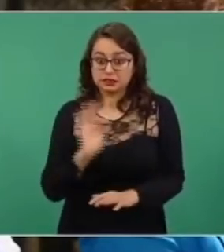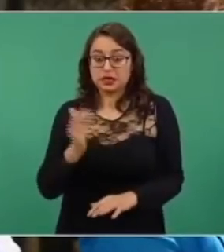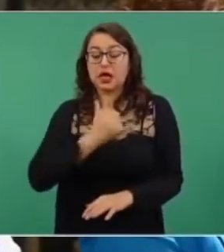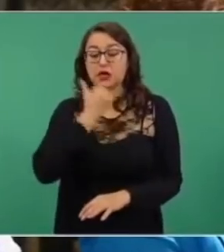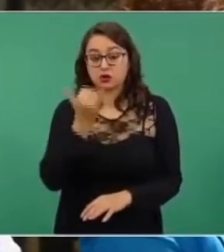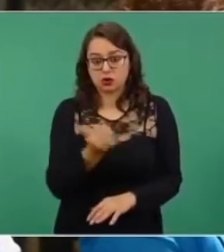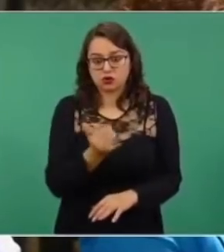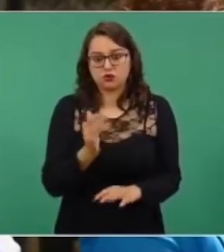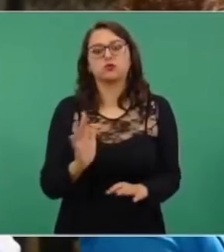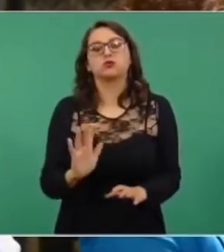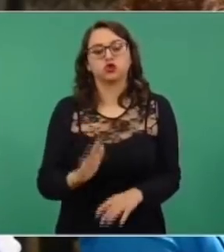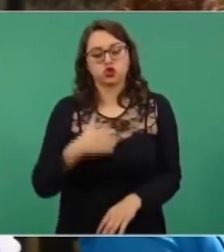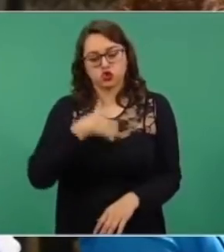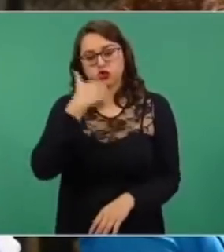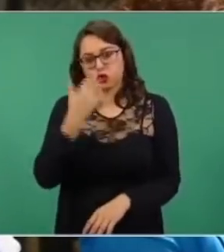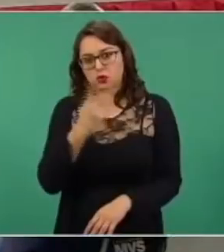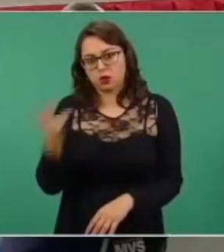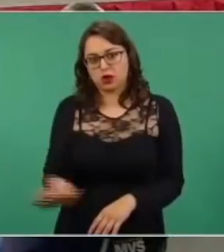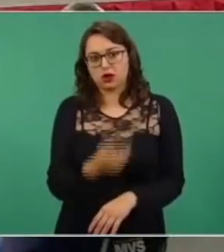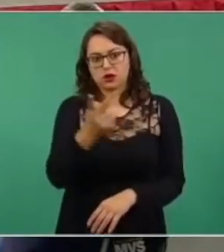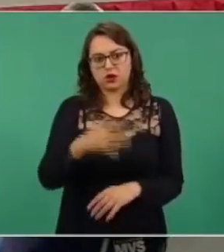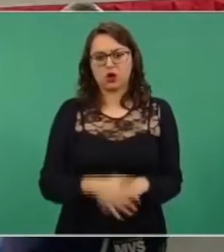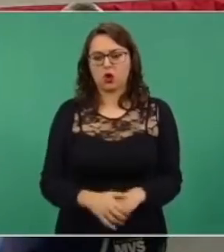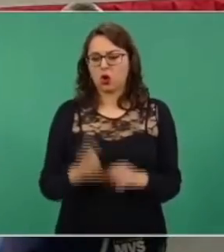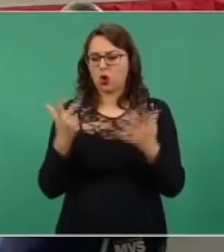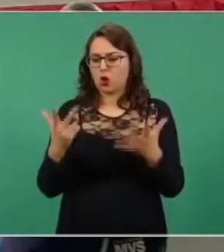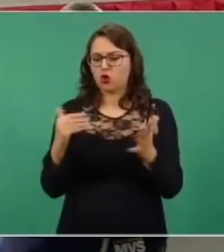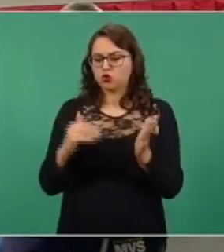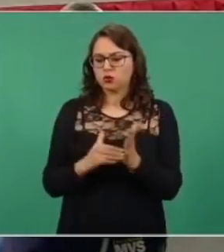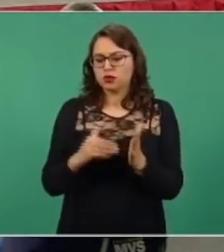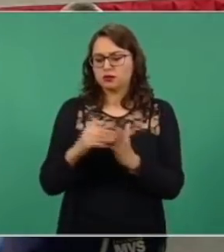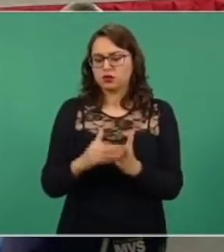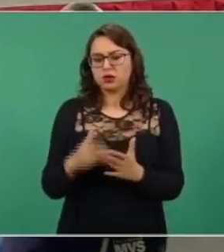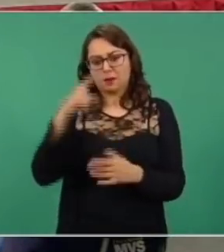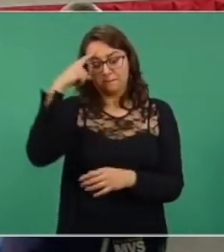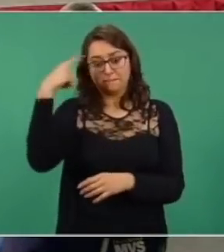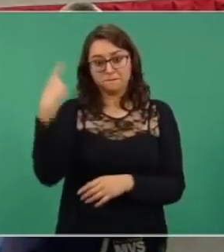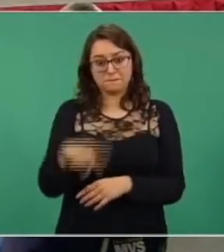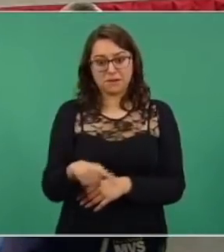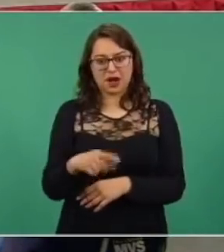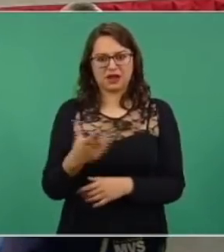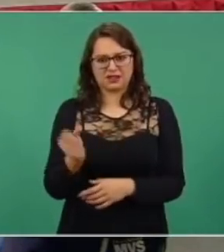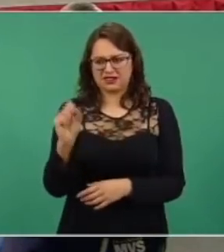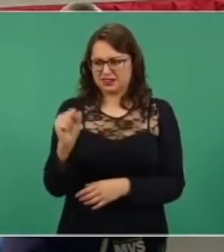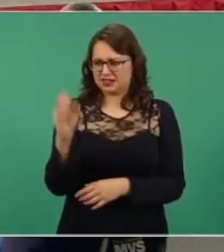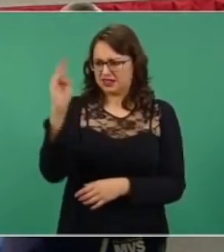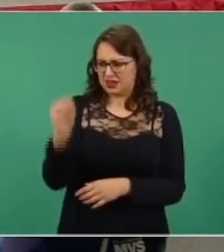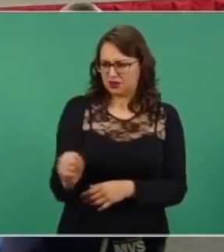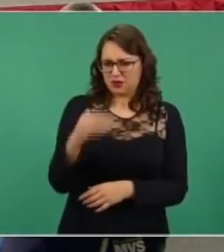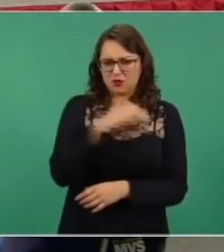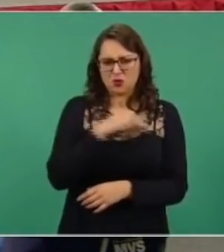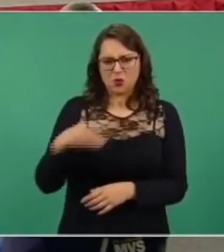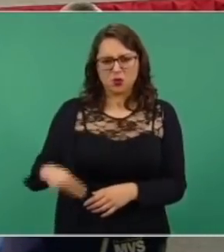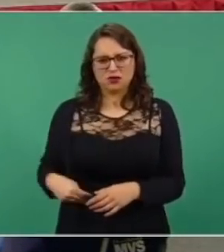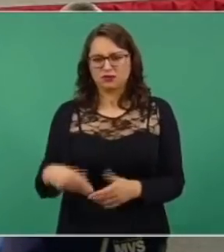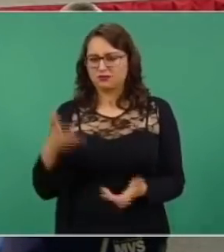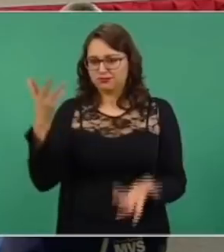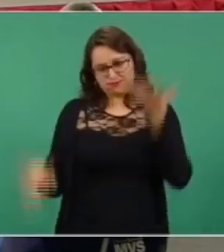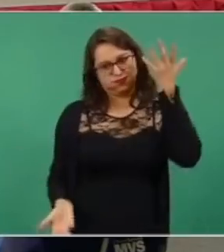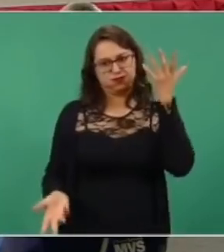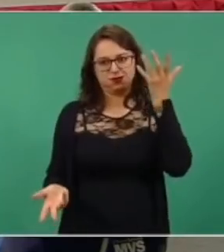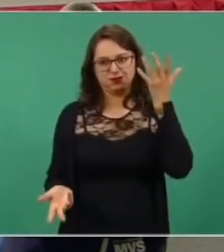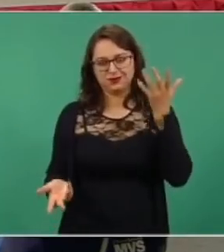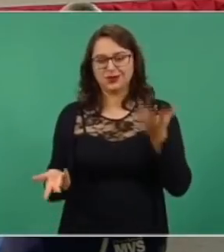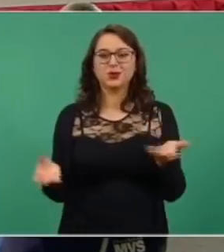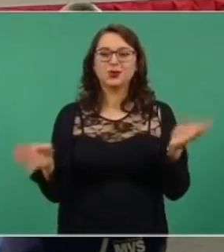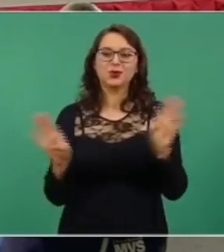eso es precisamente lo que quisiera preguntar. Son 8,000 millones para 69 municipios. No tiene ningún comparativo